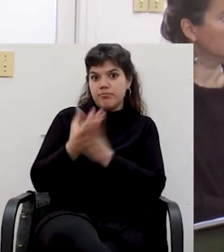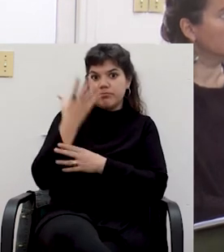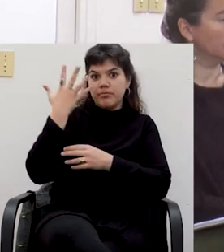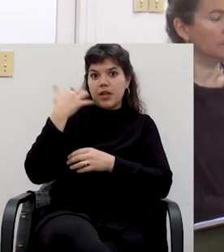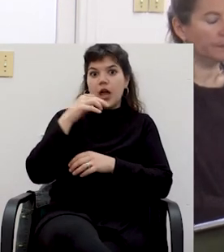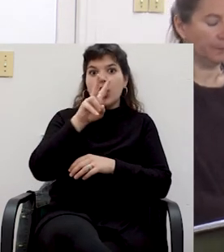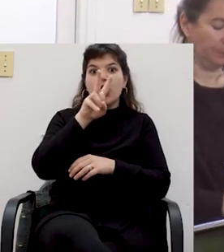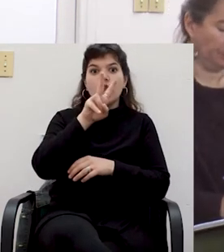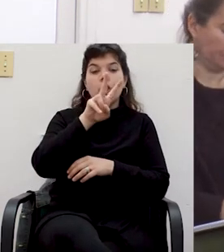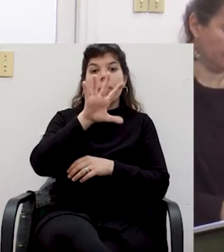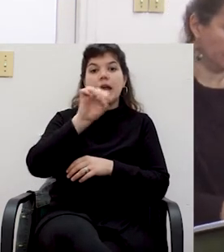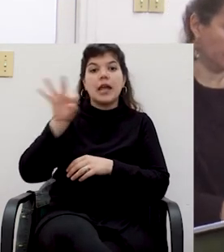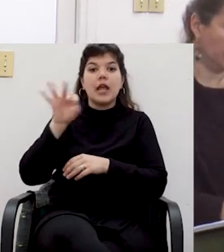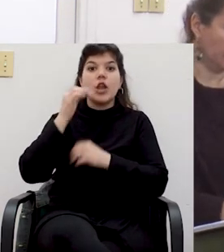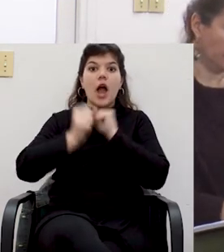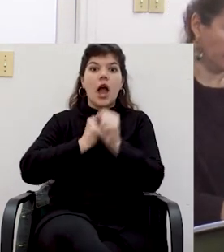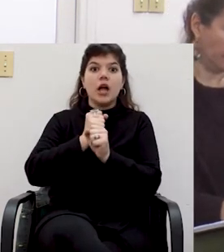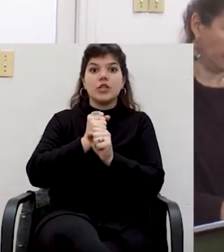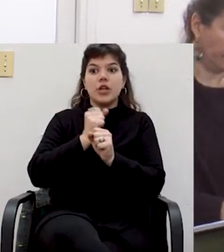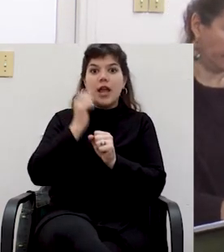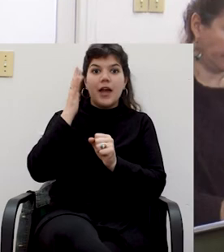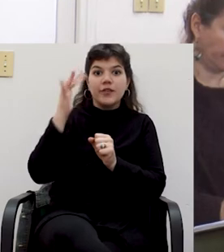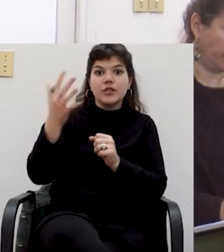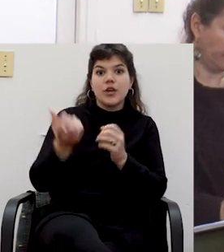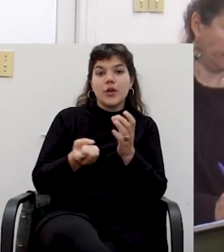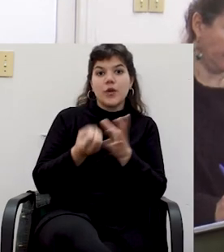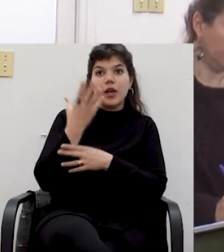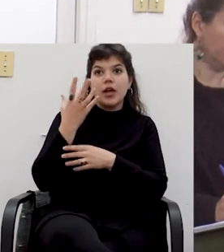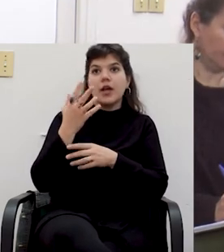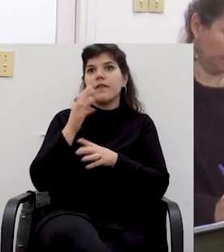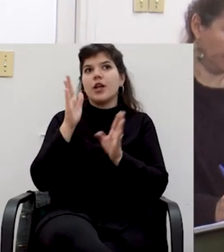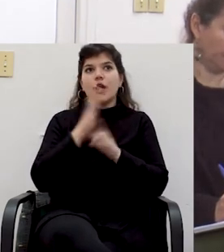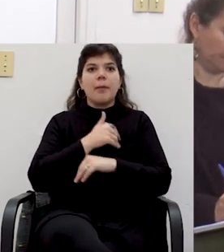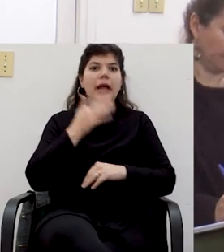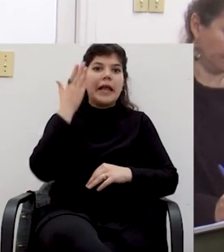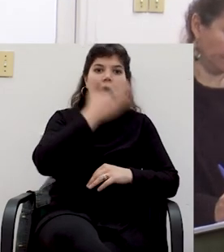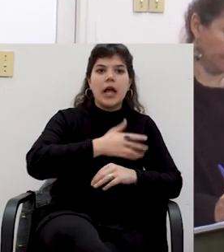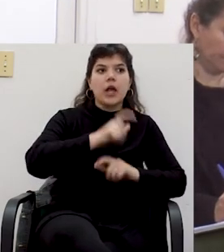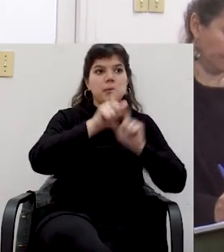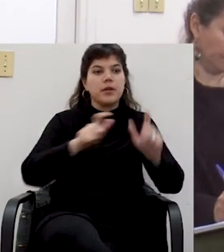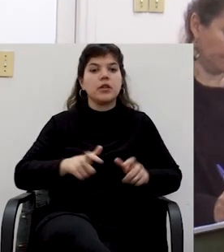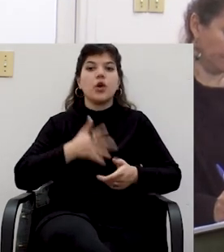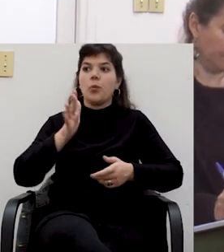de la filosofía nos permiten afirmar que ni los negros, ni las mujeres,